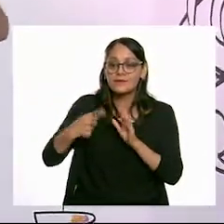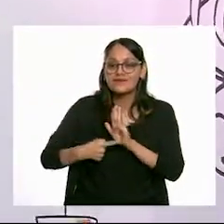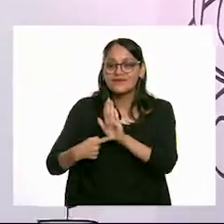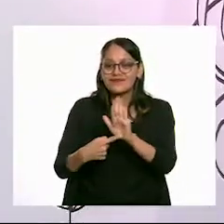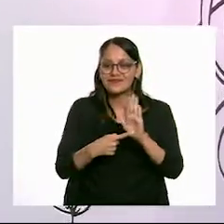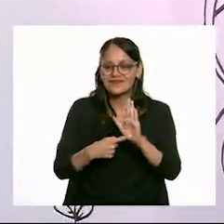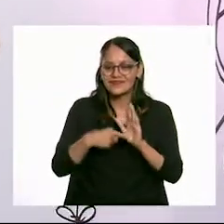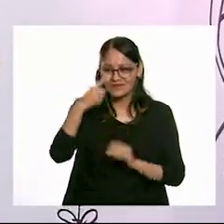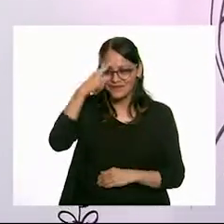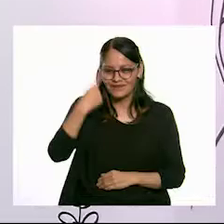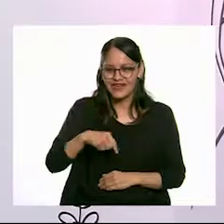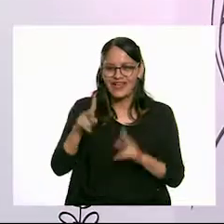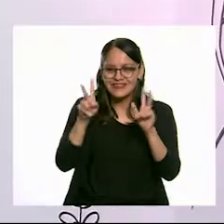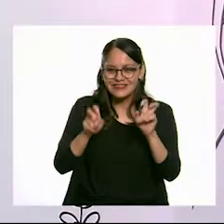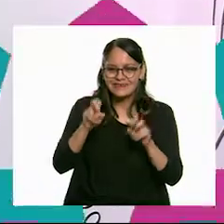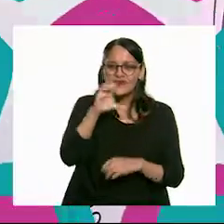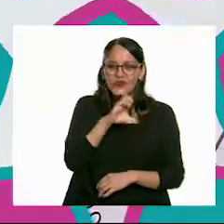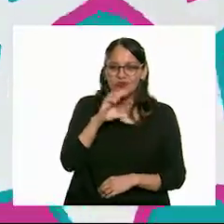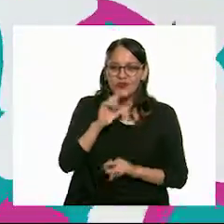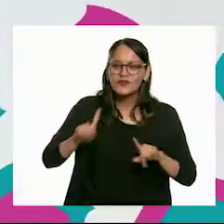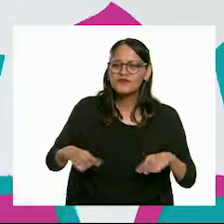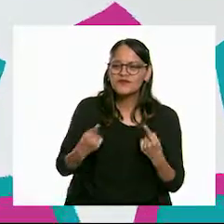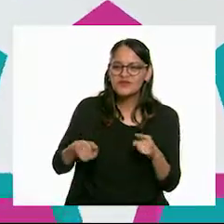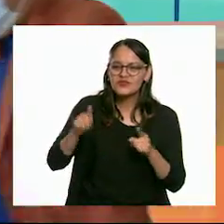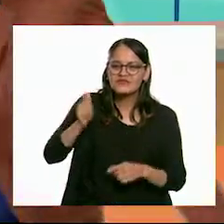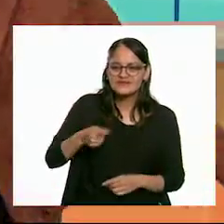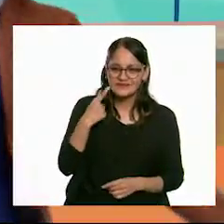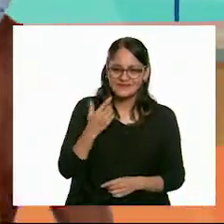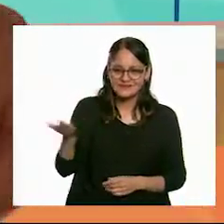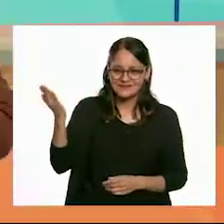sección de Curiosidades Musicales. ¡Adelante!